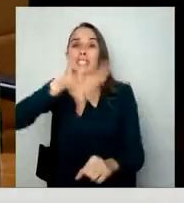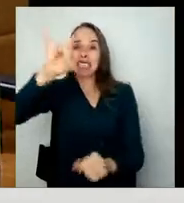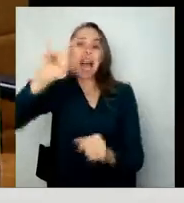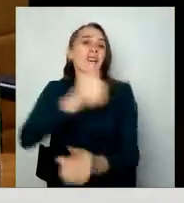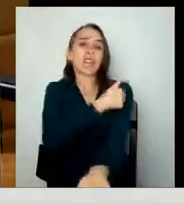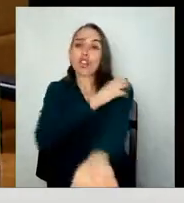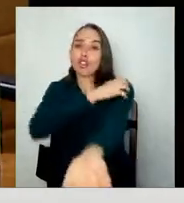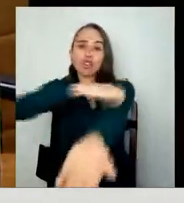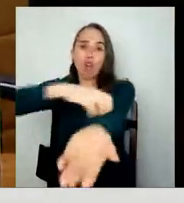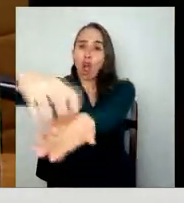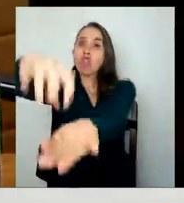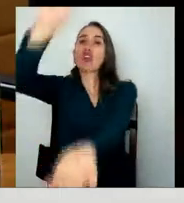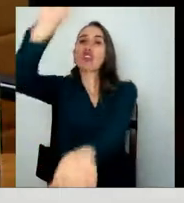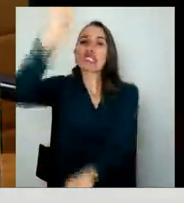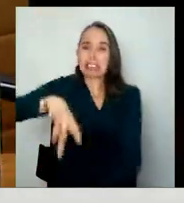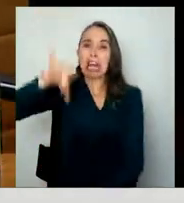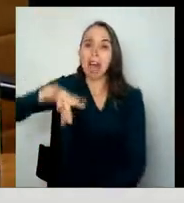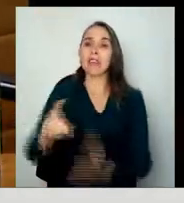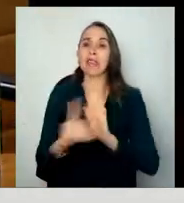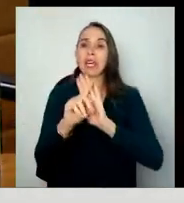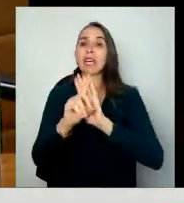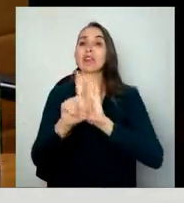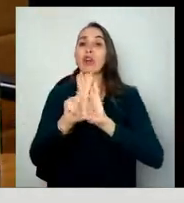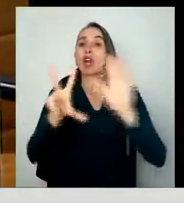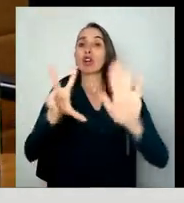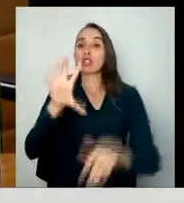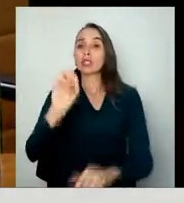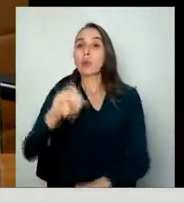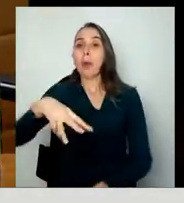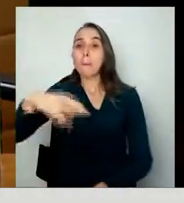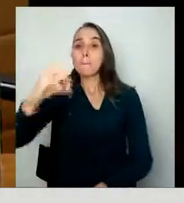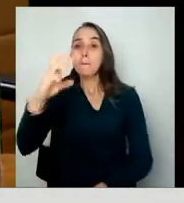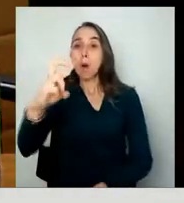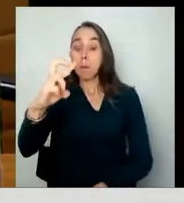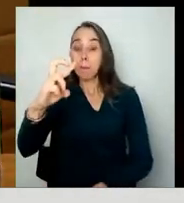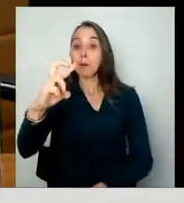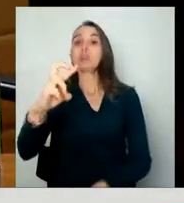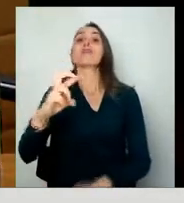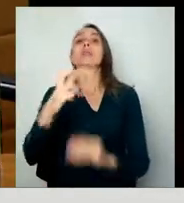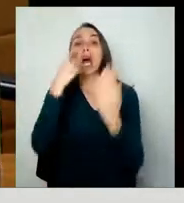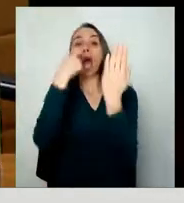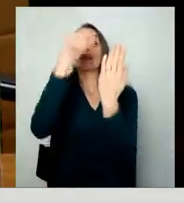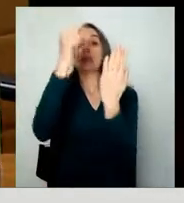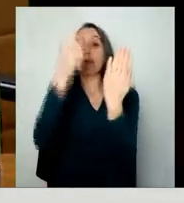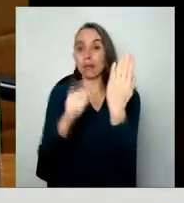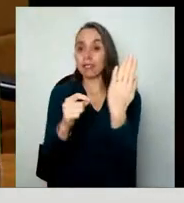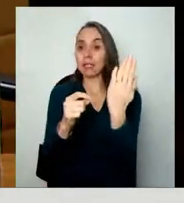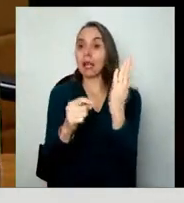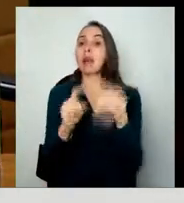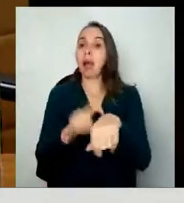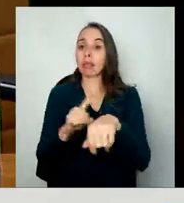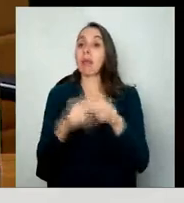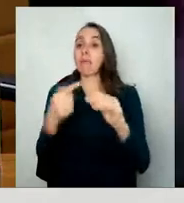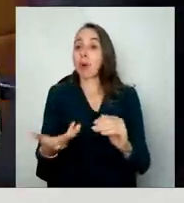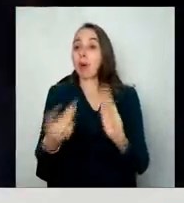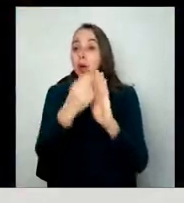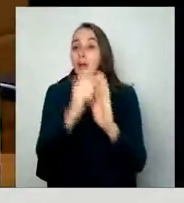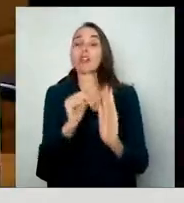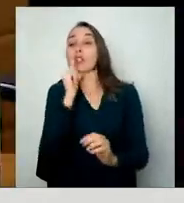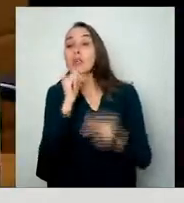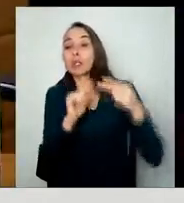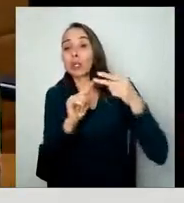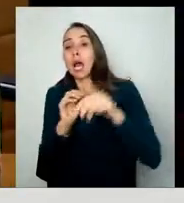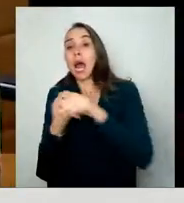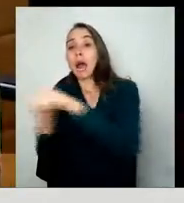el decreto ley el decreto ocho cincuenta de Obras Públicas merece una revisión oportuna no sé si es una buena idea señor ministro que